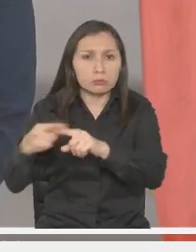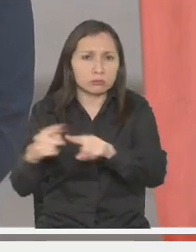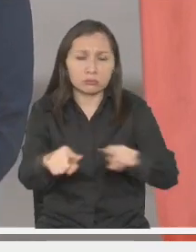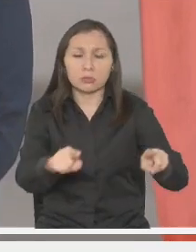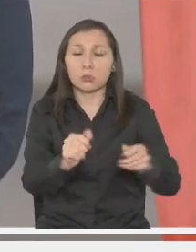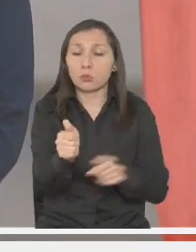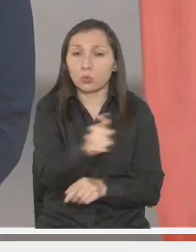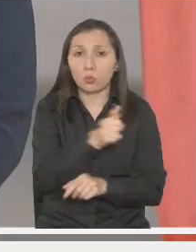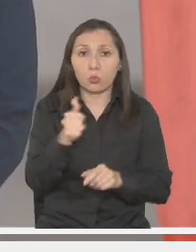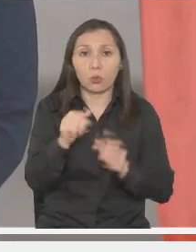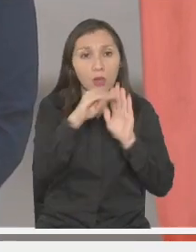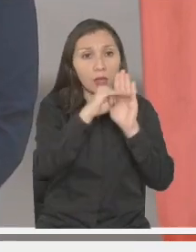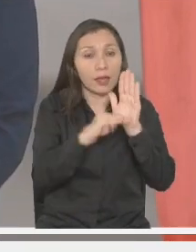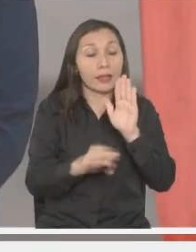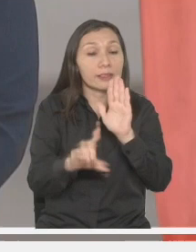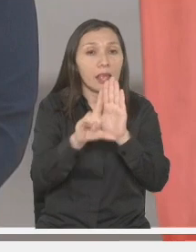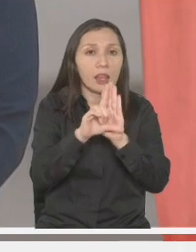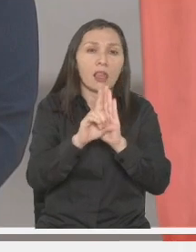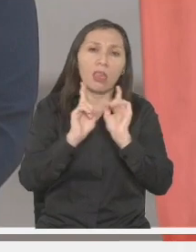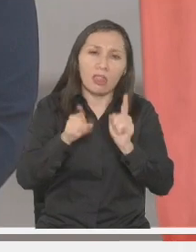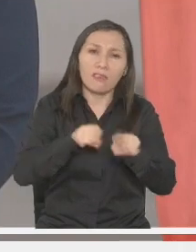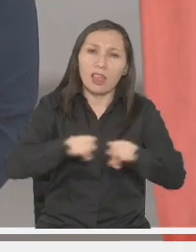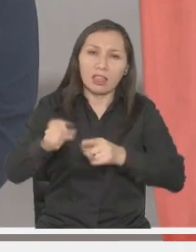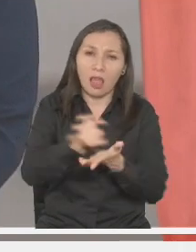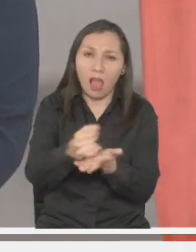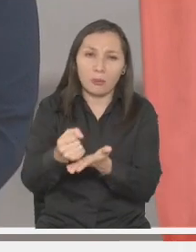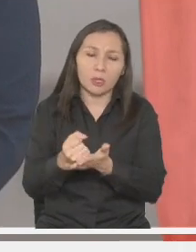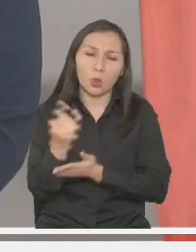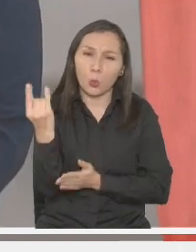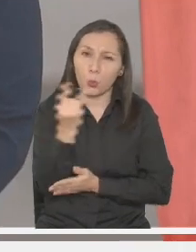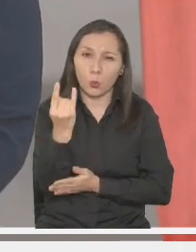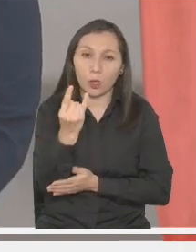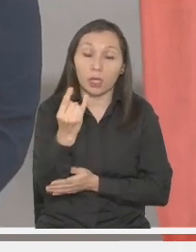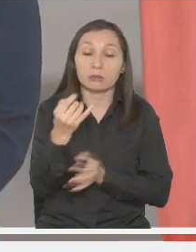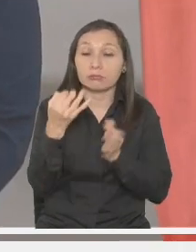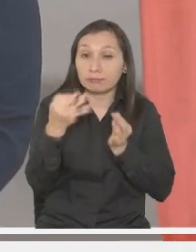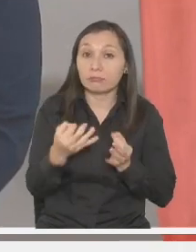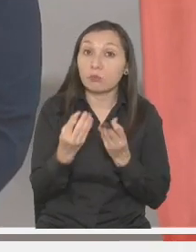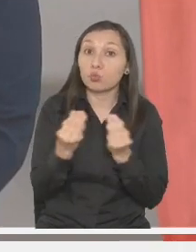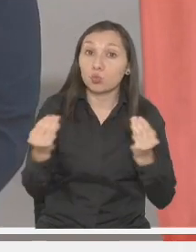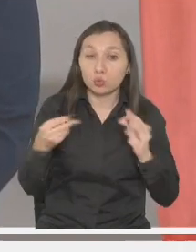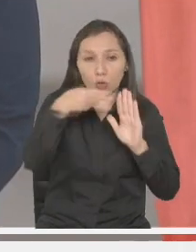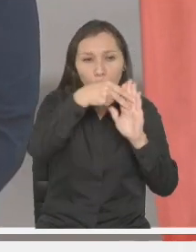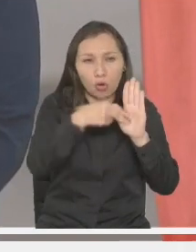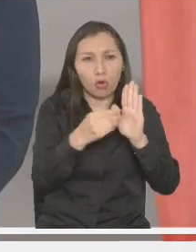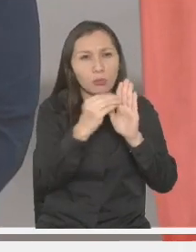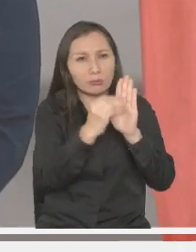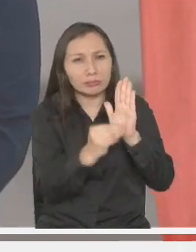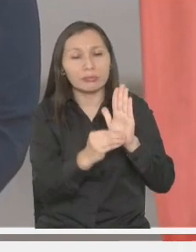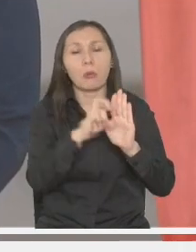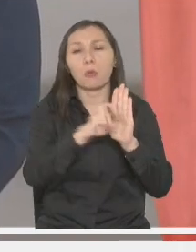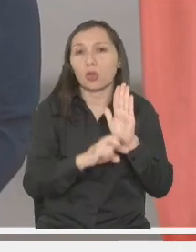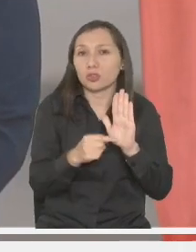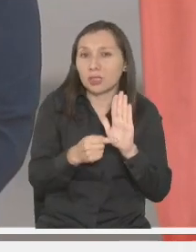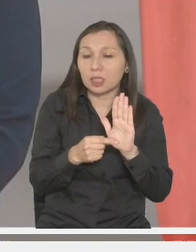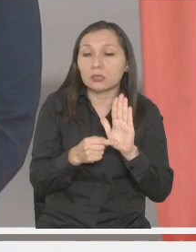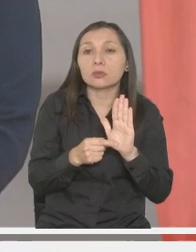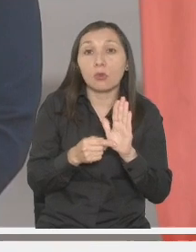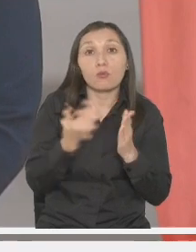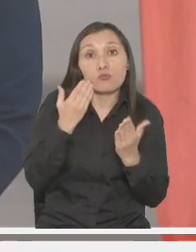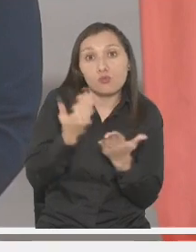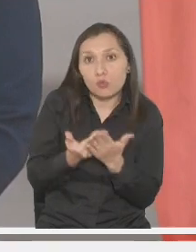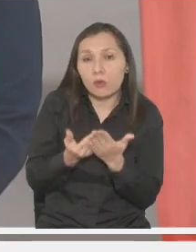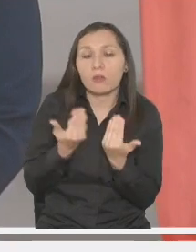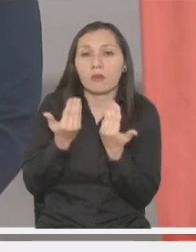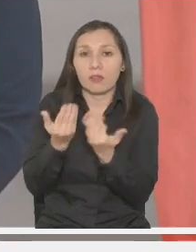transversal de que esta agenda legislativa sea tramitar con urgencia. Efectivamente, hay muchas normas, leyes y proyectos que van a